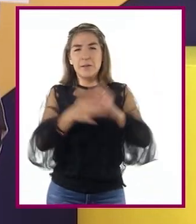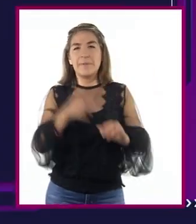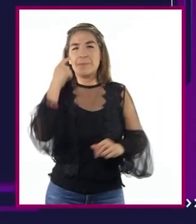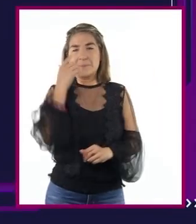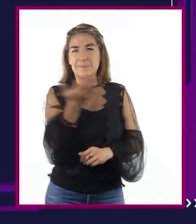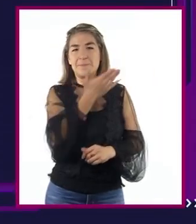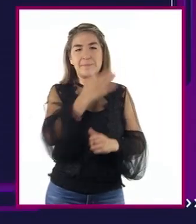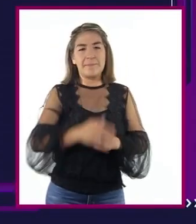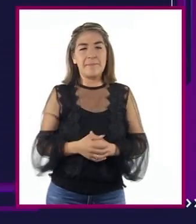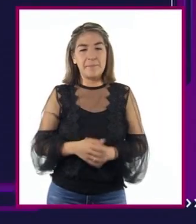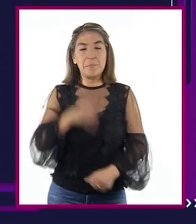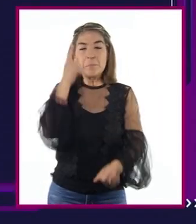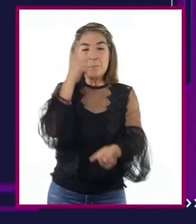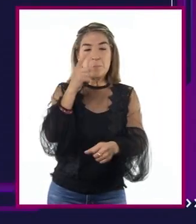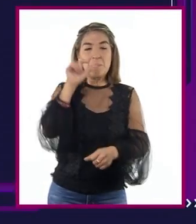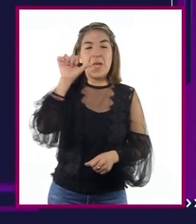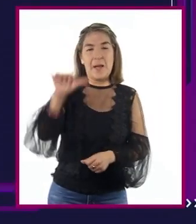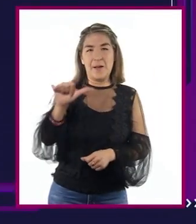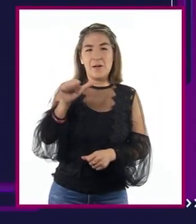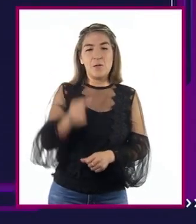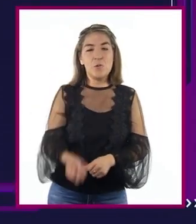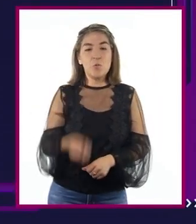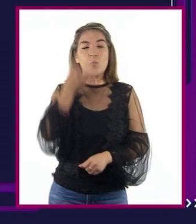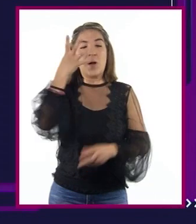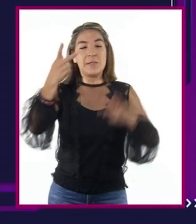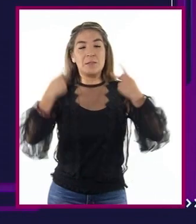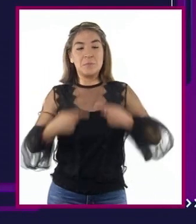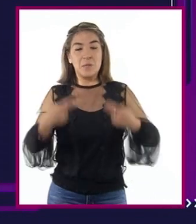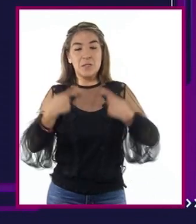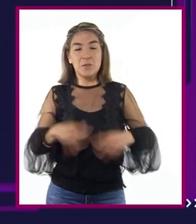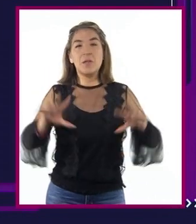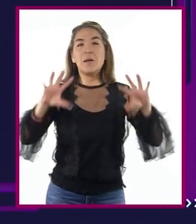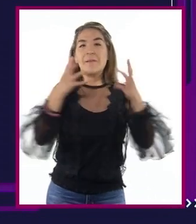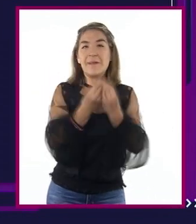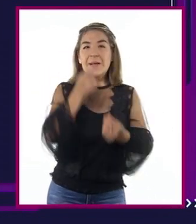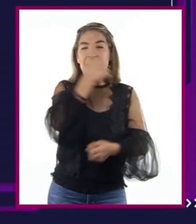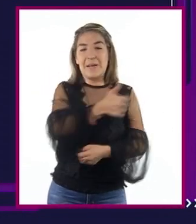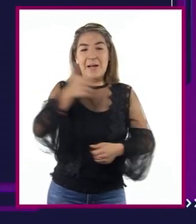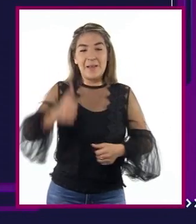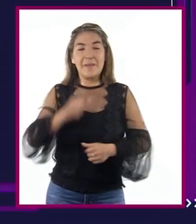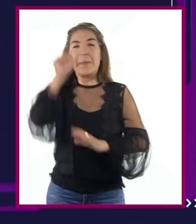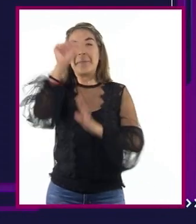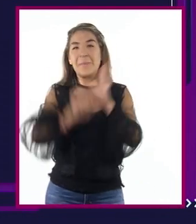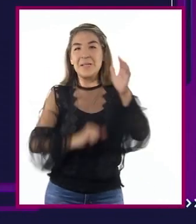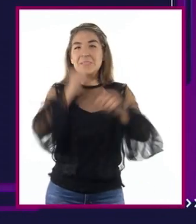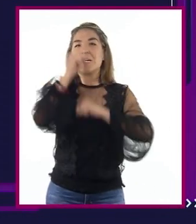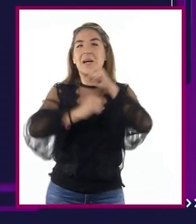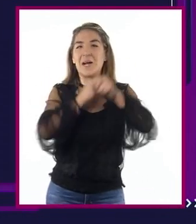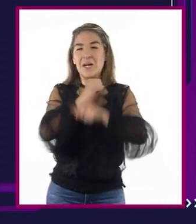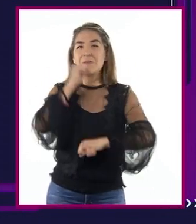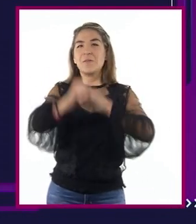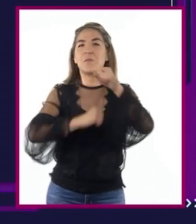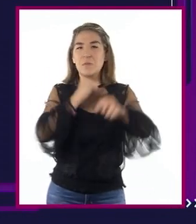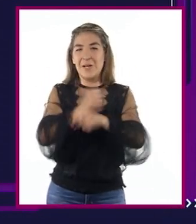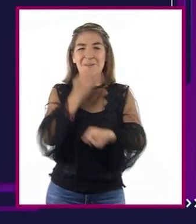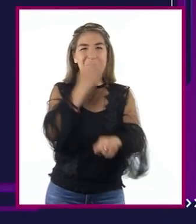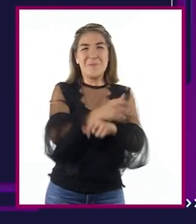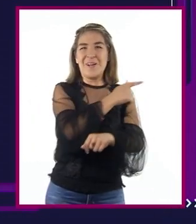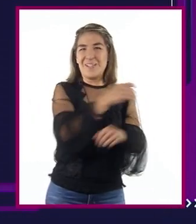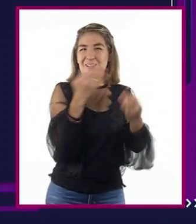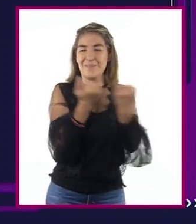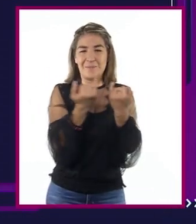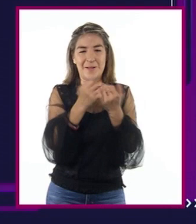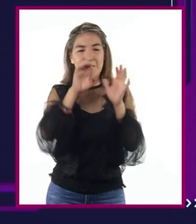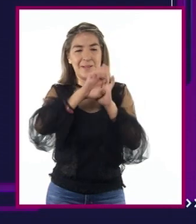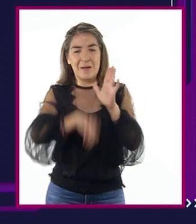siguiente. Inciso A, número de visitantes en cada mes del año, como lo hicimos anteriormente.